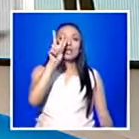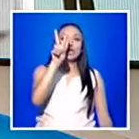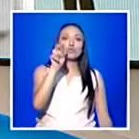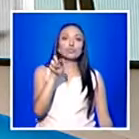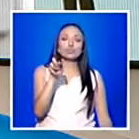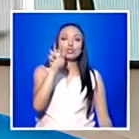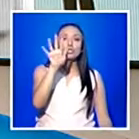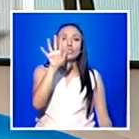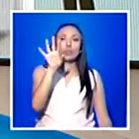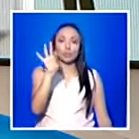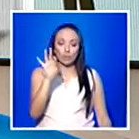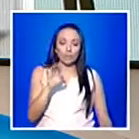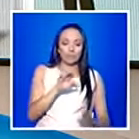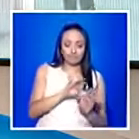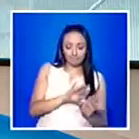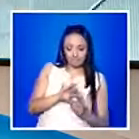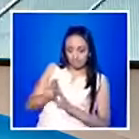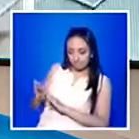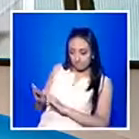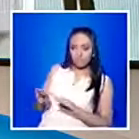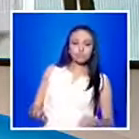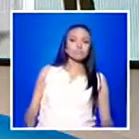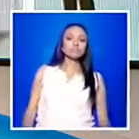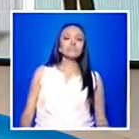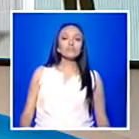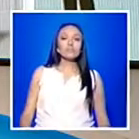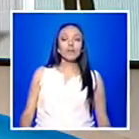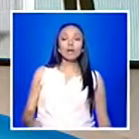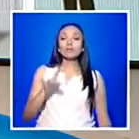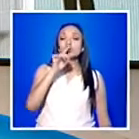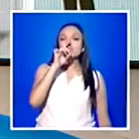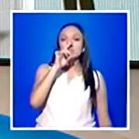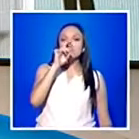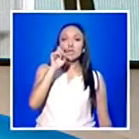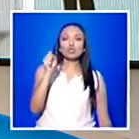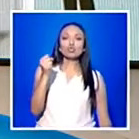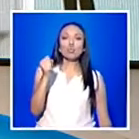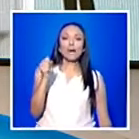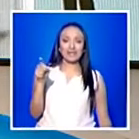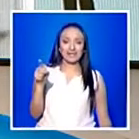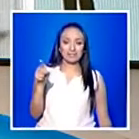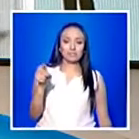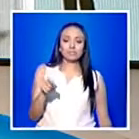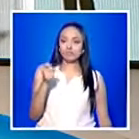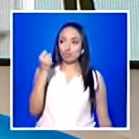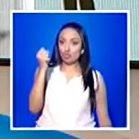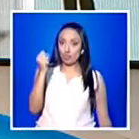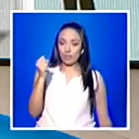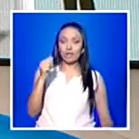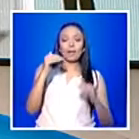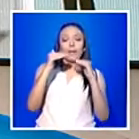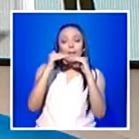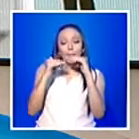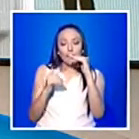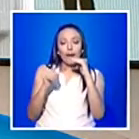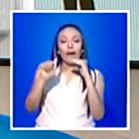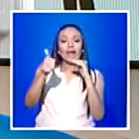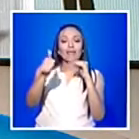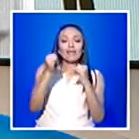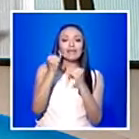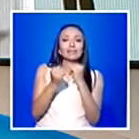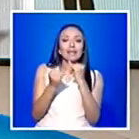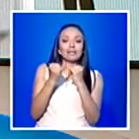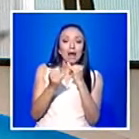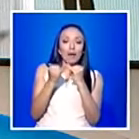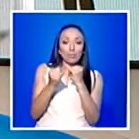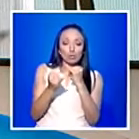$2.59. Ahora, ¿qué pasa con la gasolina Super de 95 octanos? Baja 10 centavos a partir de